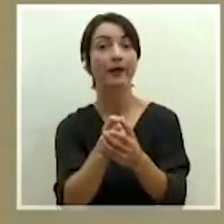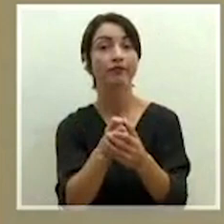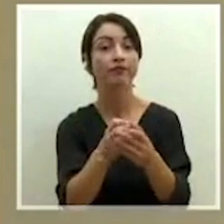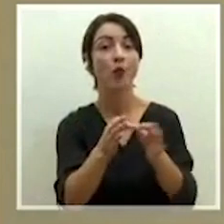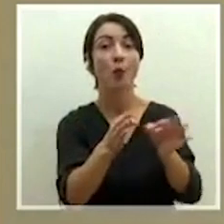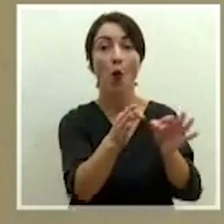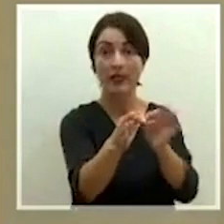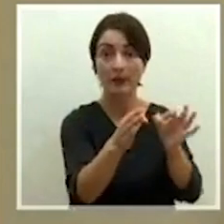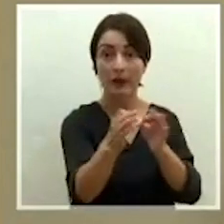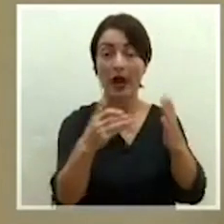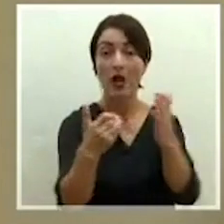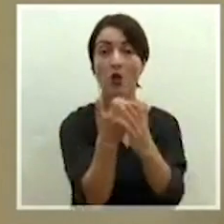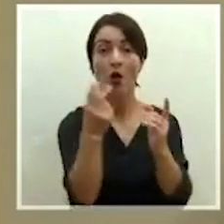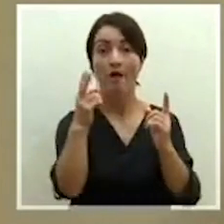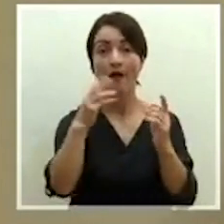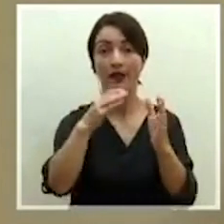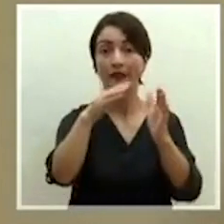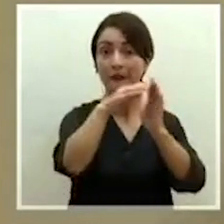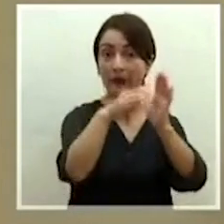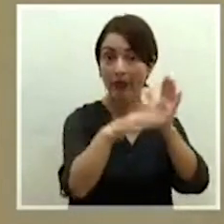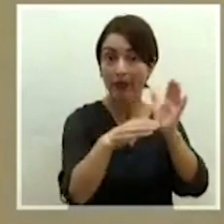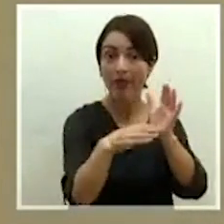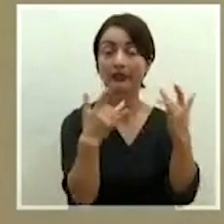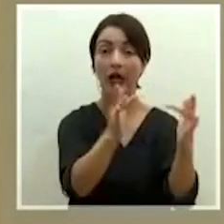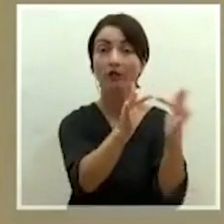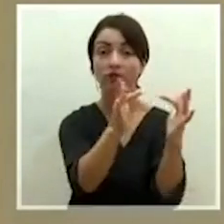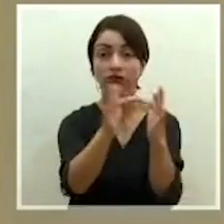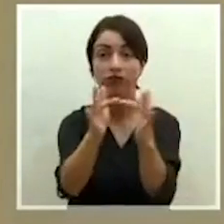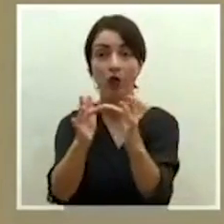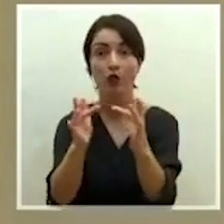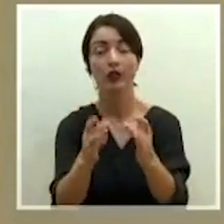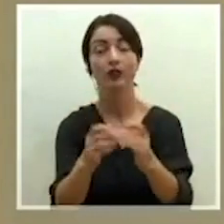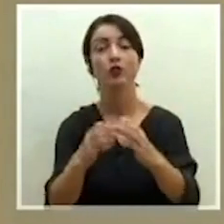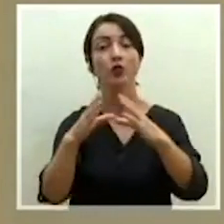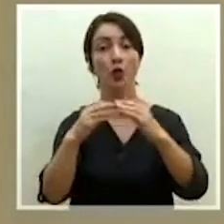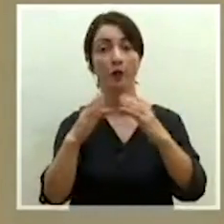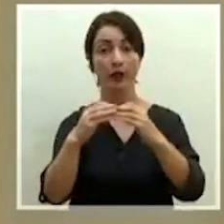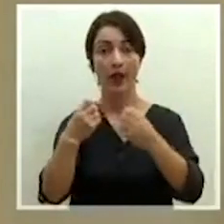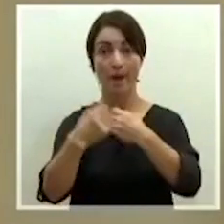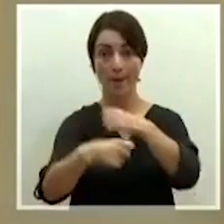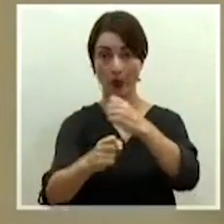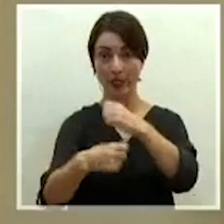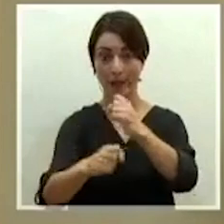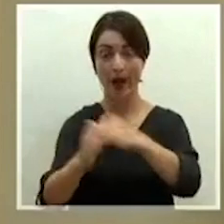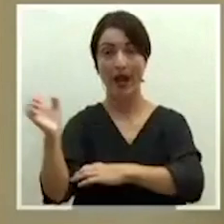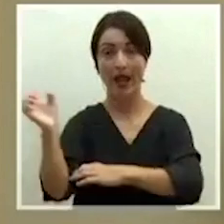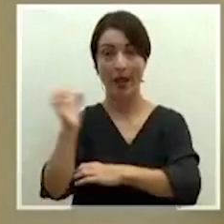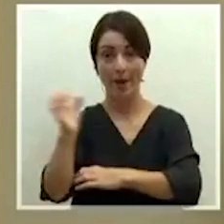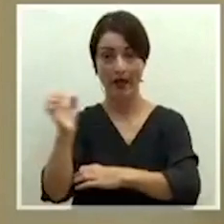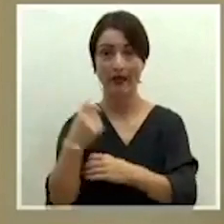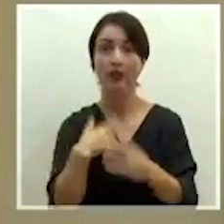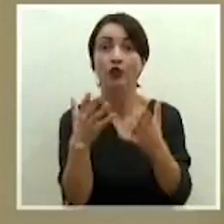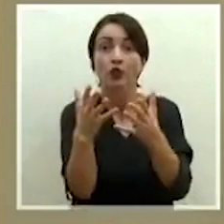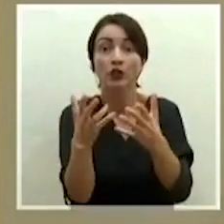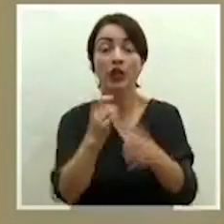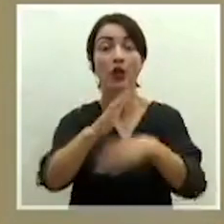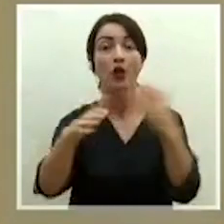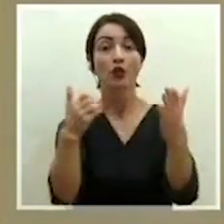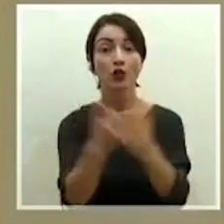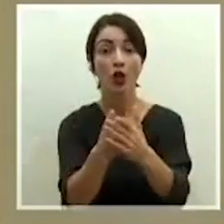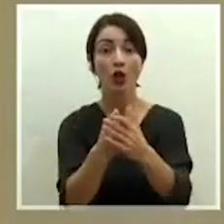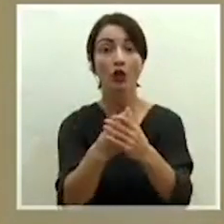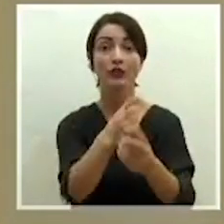estas medidas y estamos en contacto permanente también con los comités municipales de emergencia. Quiero instar a todas las